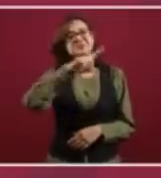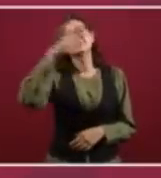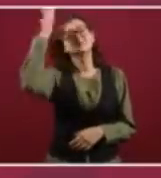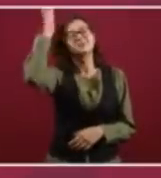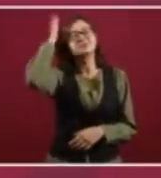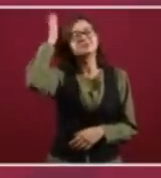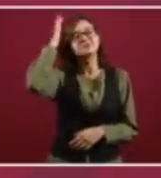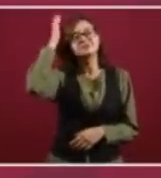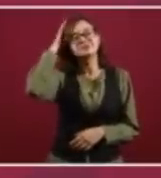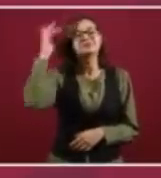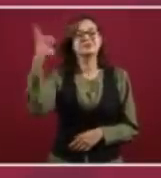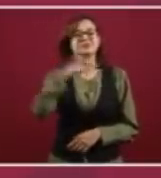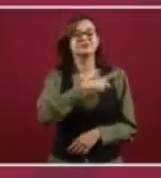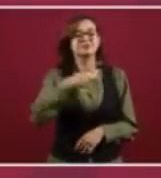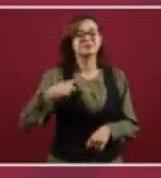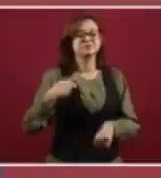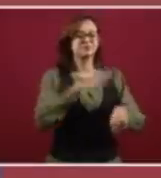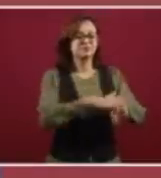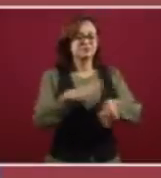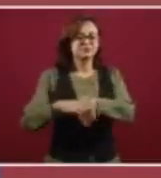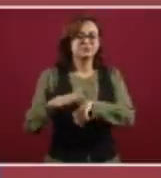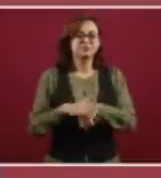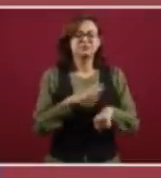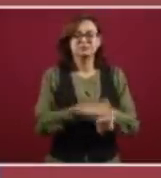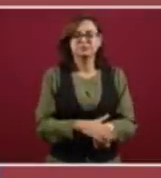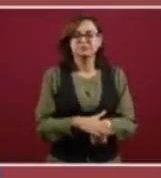que juzgarlos